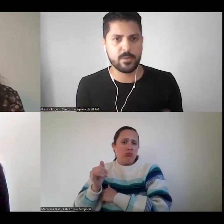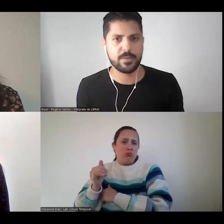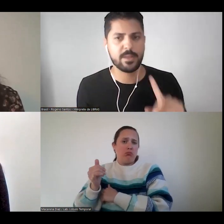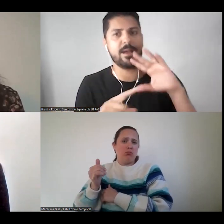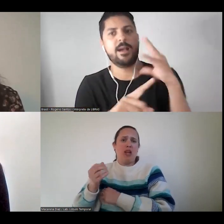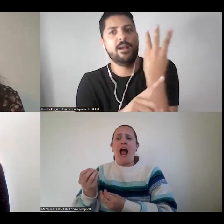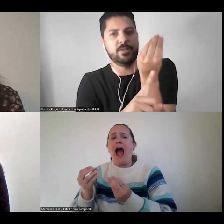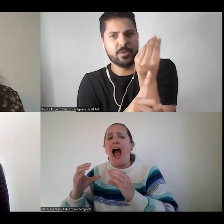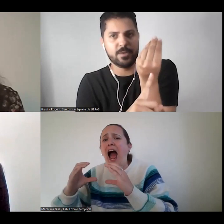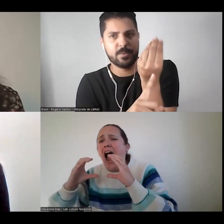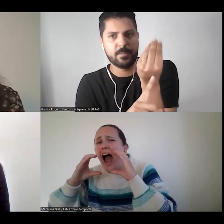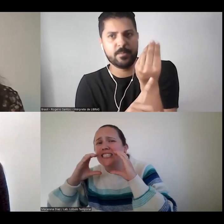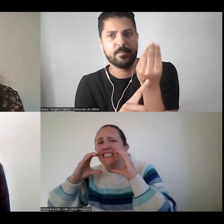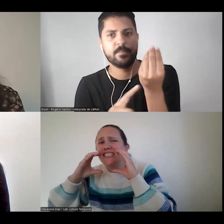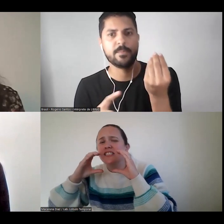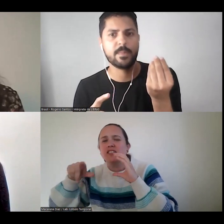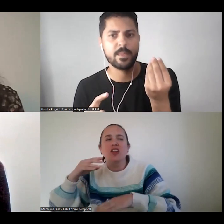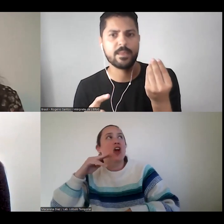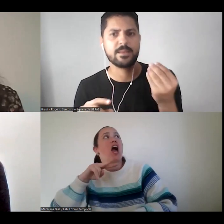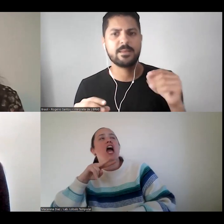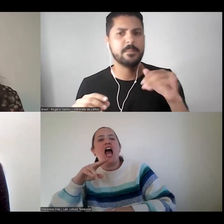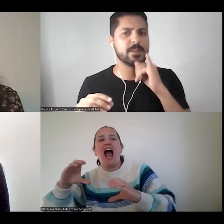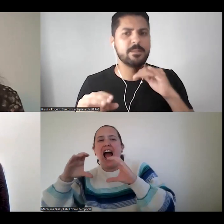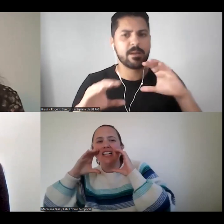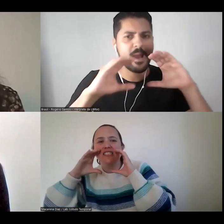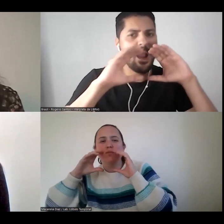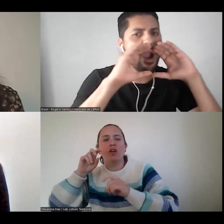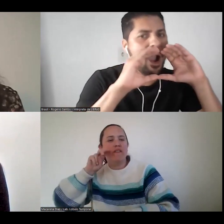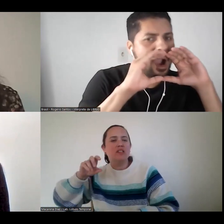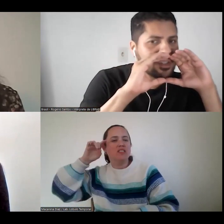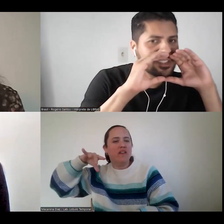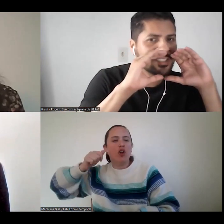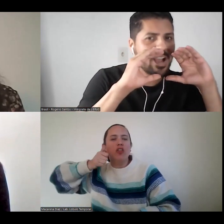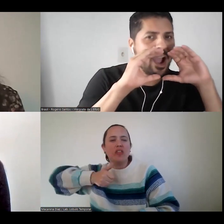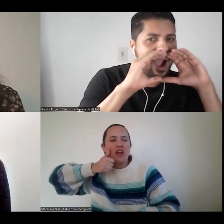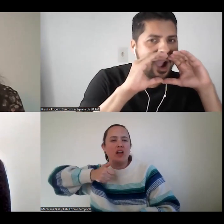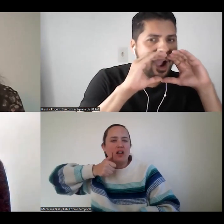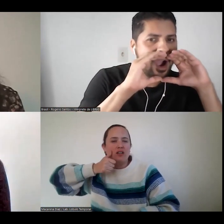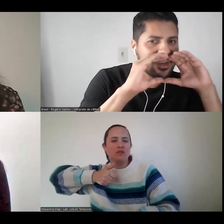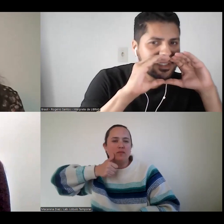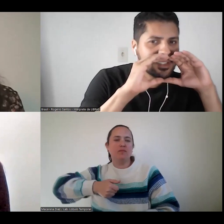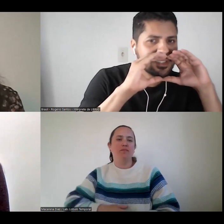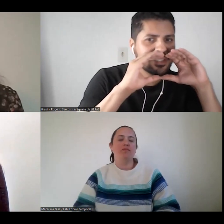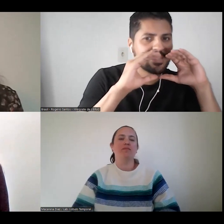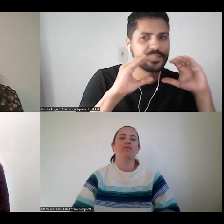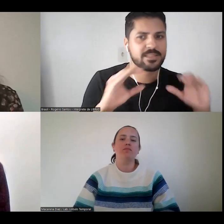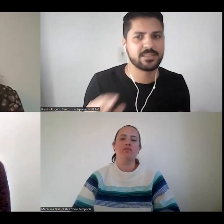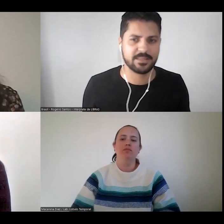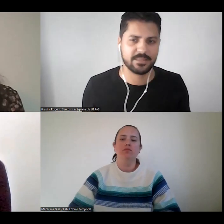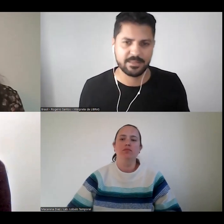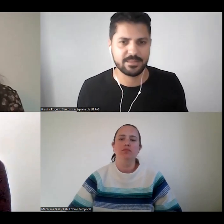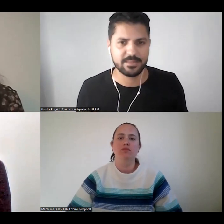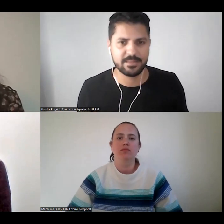¿cierto? Pero sí, pueden usar los clasificadores, por supuesto, como por ejemplo morder un sándwich, un pan,